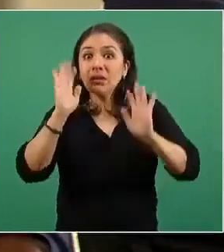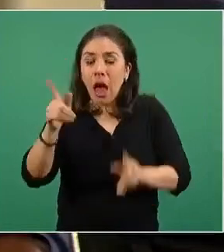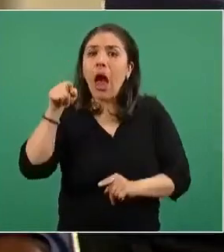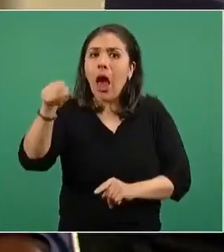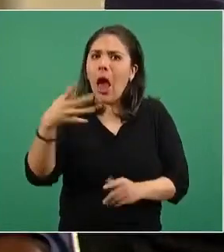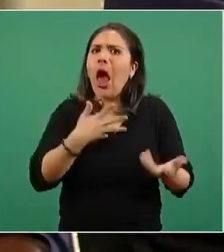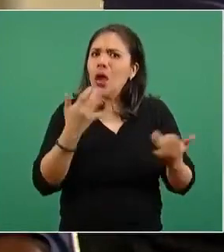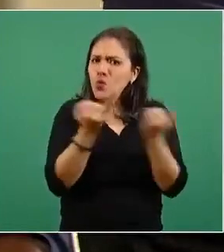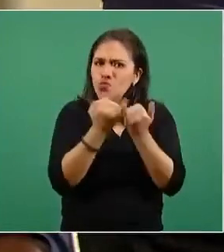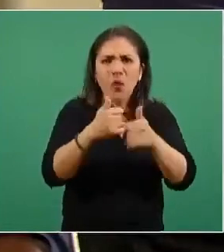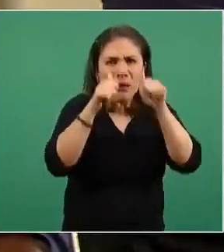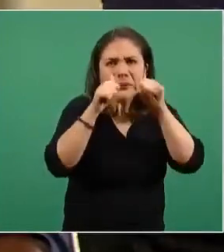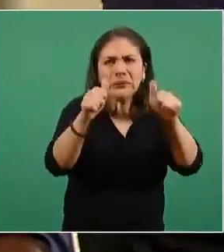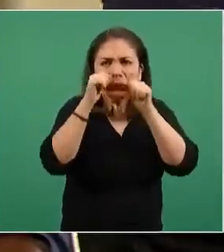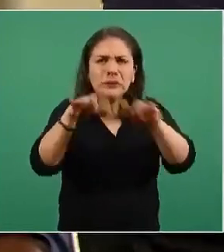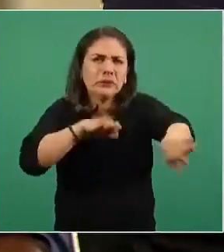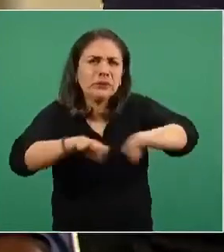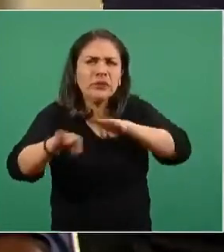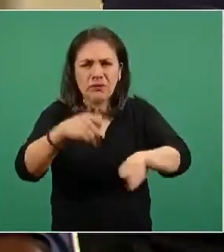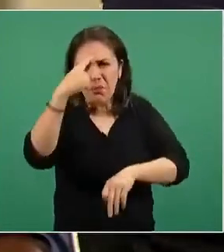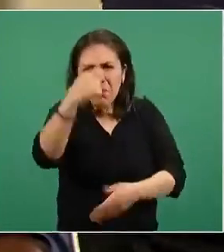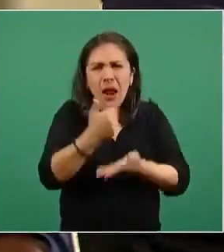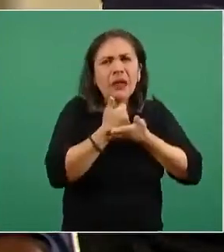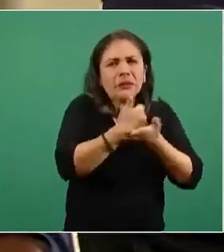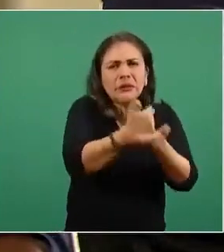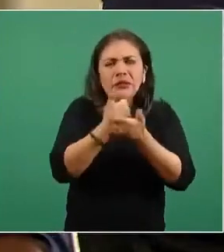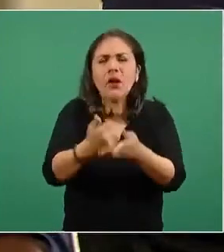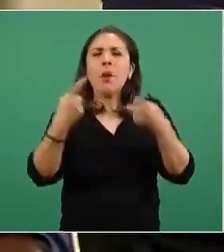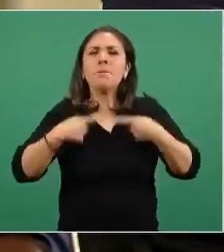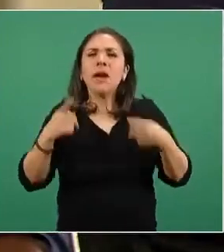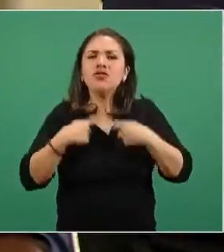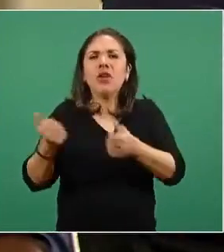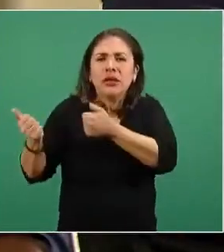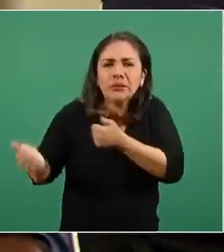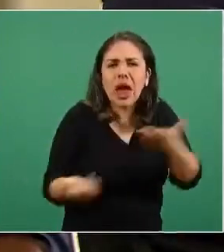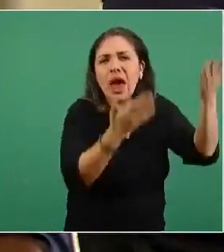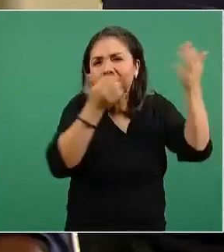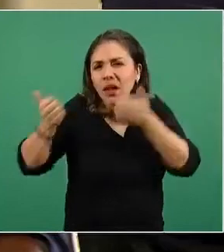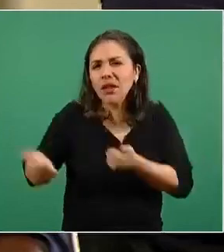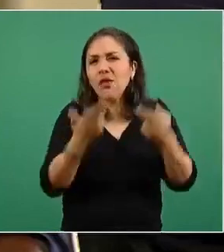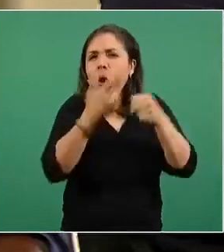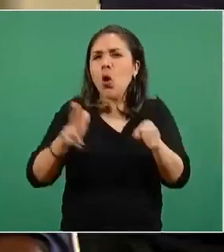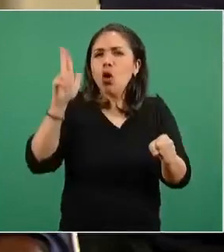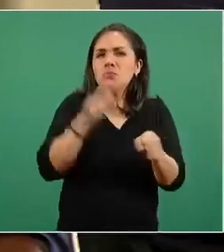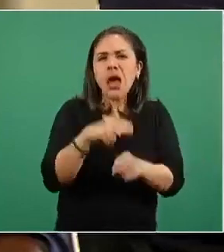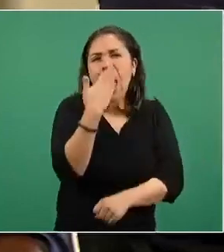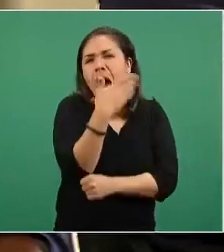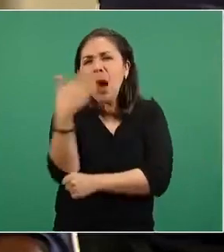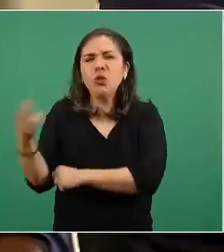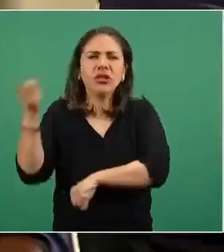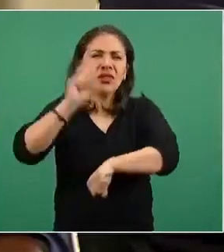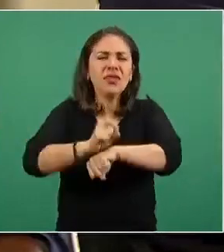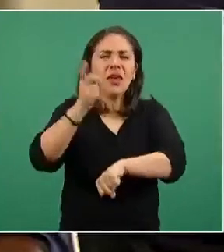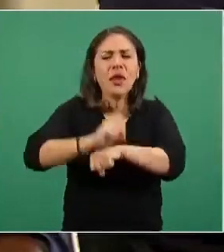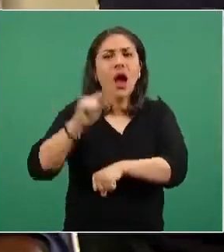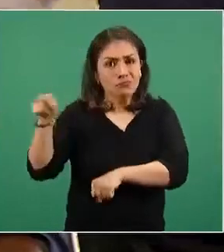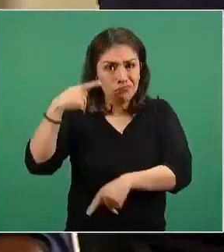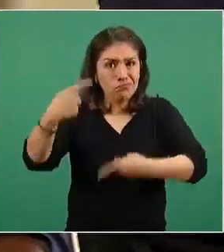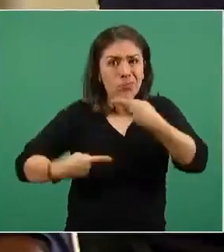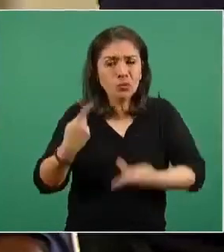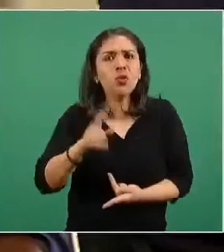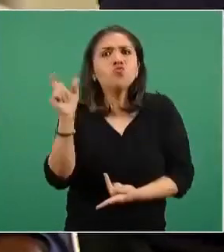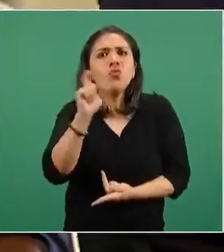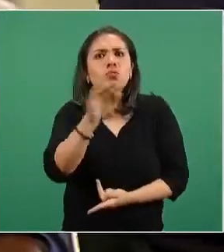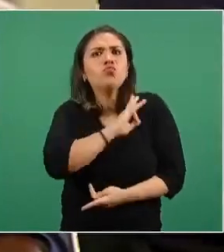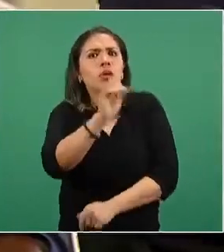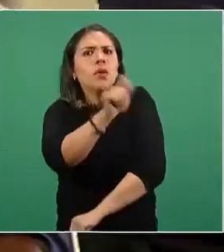esta pandemia pues también llevando y trayendo a los pacientes en las ambulancias todos los días y nos preguntan cuándo ellos van a